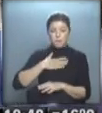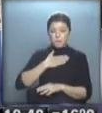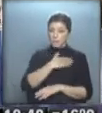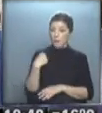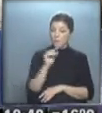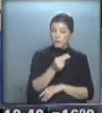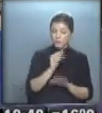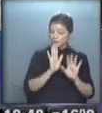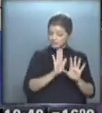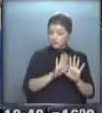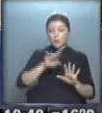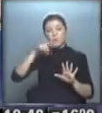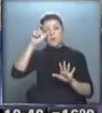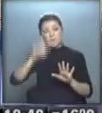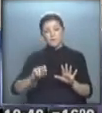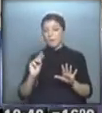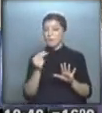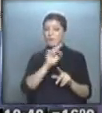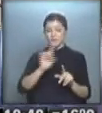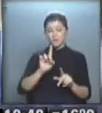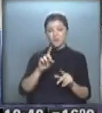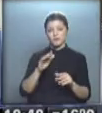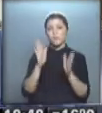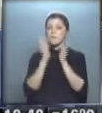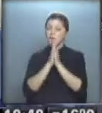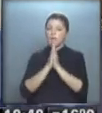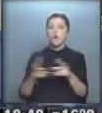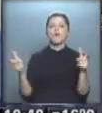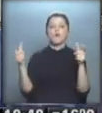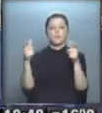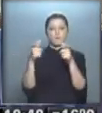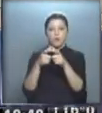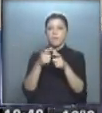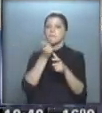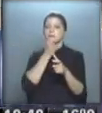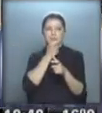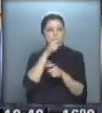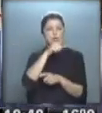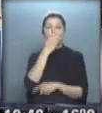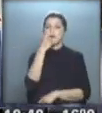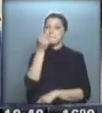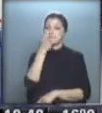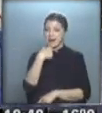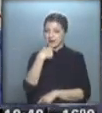que se junten y se dejen de jorobar con tanta propaganda. Por ejemplo, el señor Macri, que